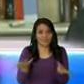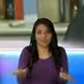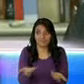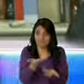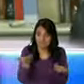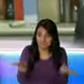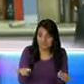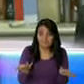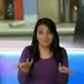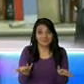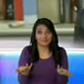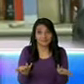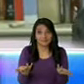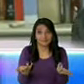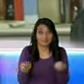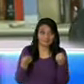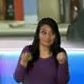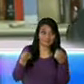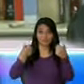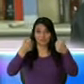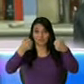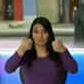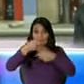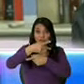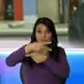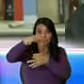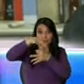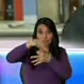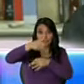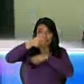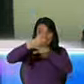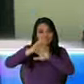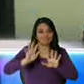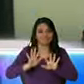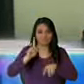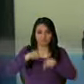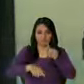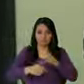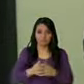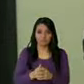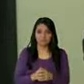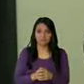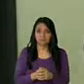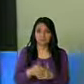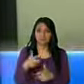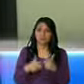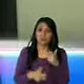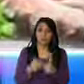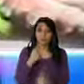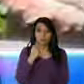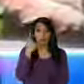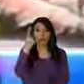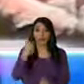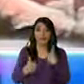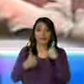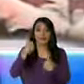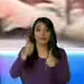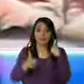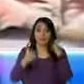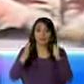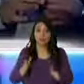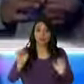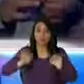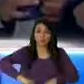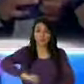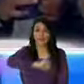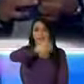insisto, el manejo no tan atinado por parte de la autoridad electoral. El problema, afirma, es que un candidato podría llegar a gobernar el país,